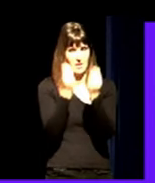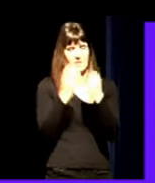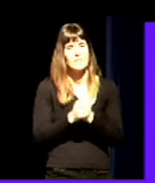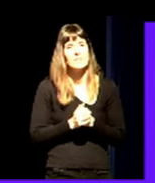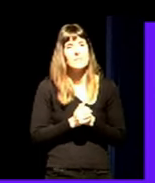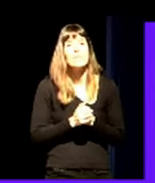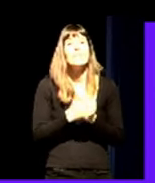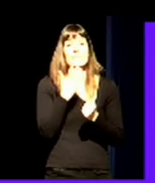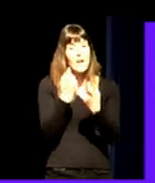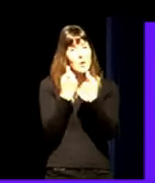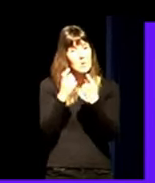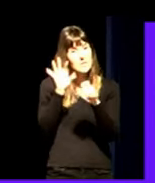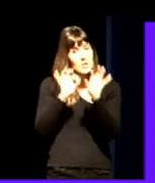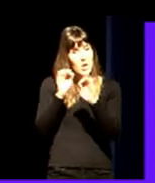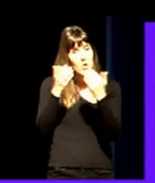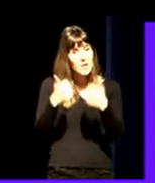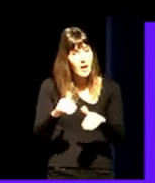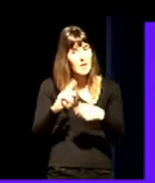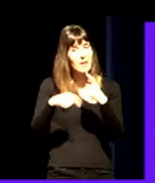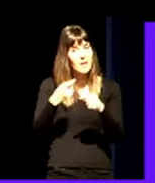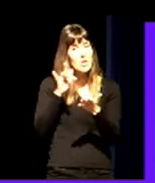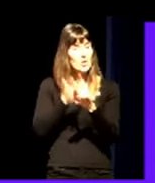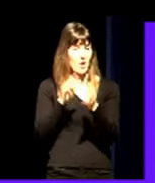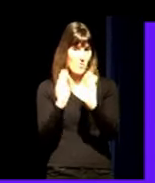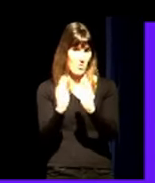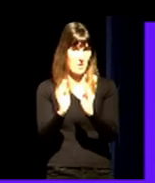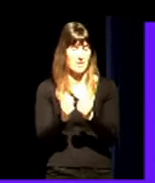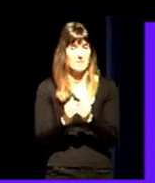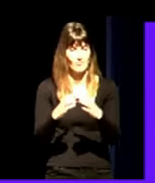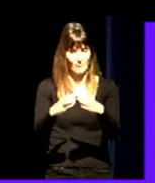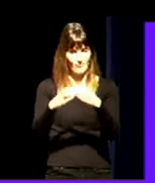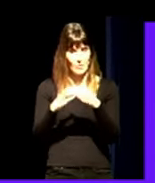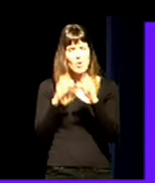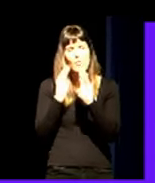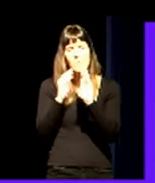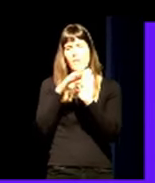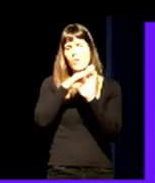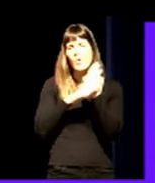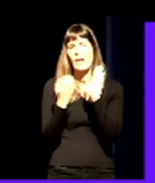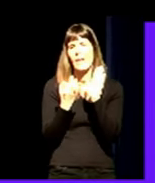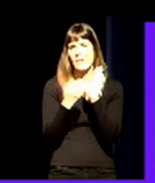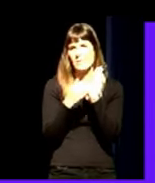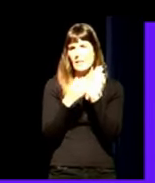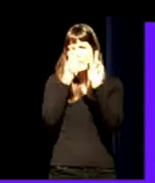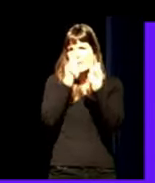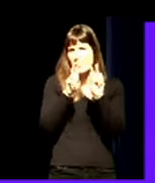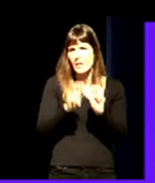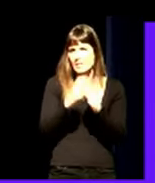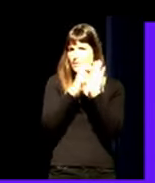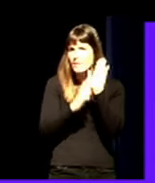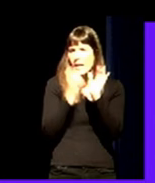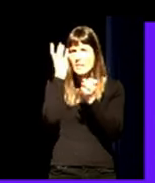vez seleccionado el alumnado, les tenemos que formar y tenemos que tener un catálogo formativo, un currículo formativo con